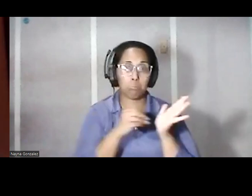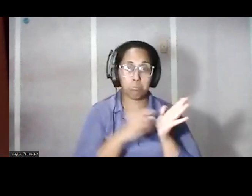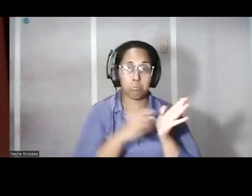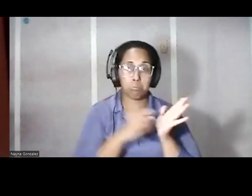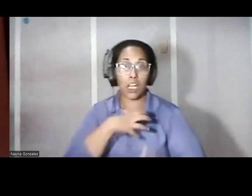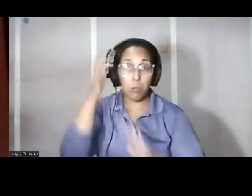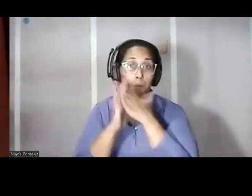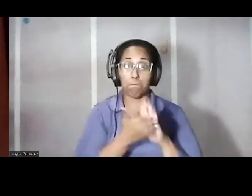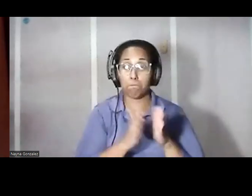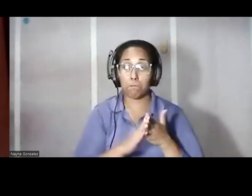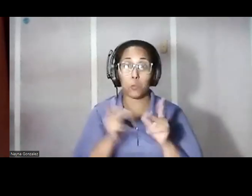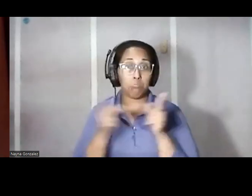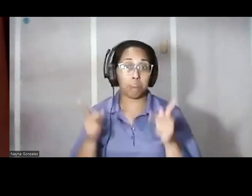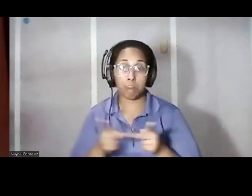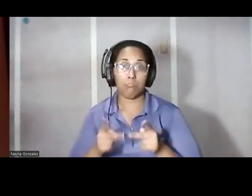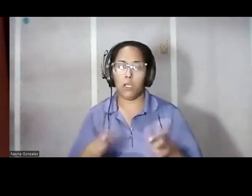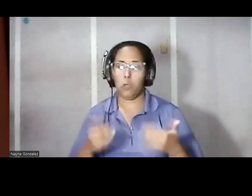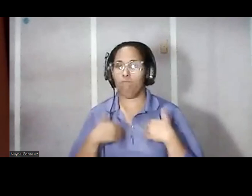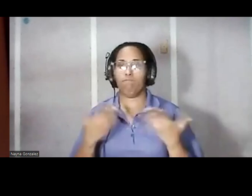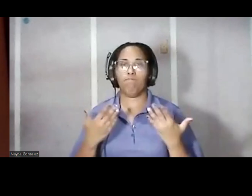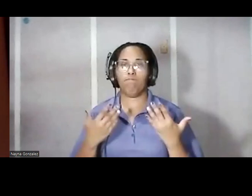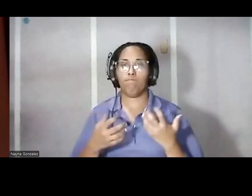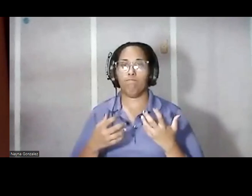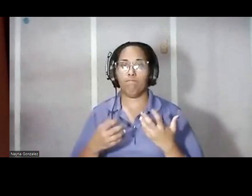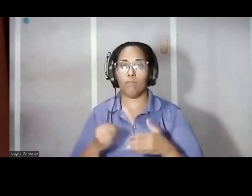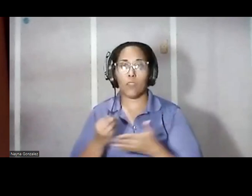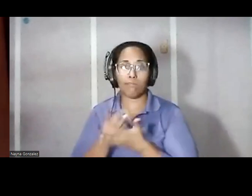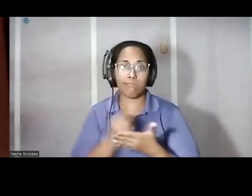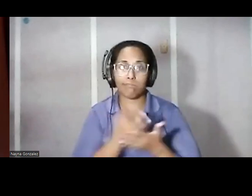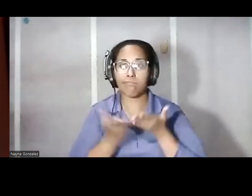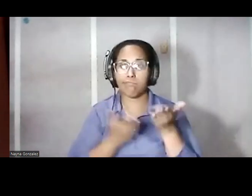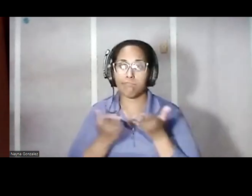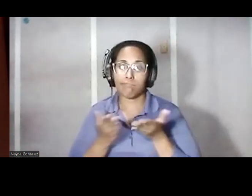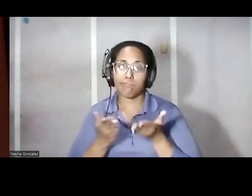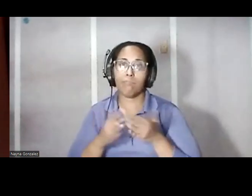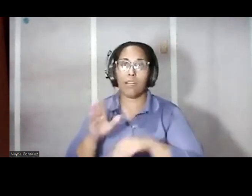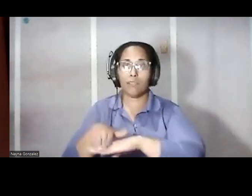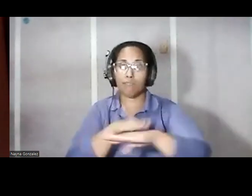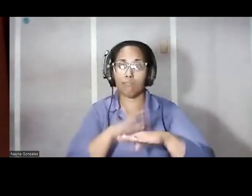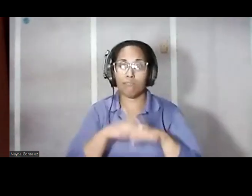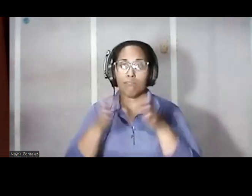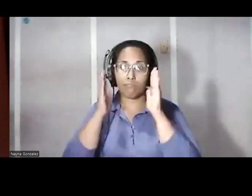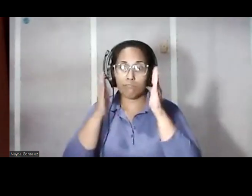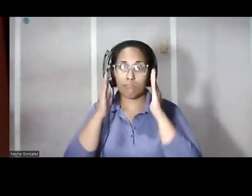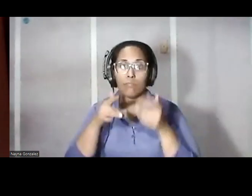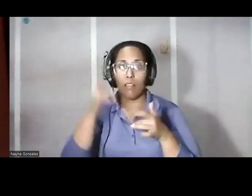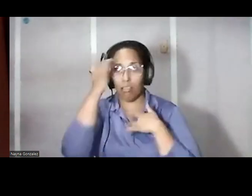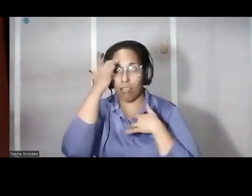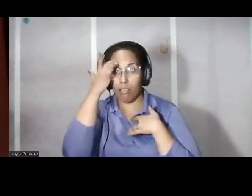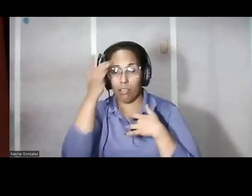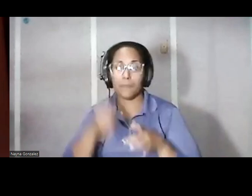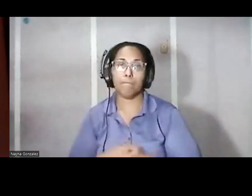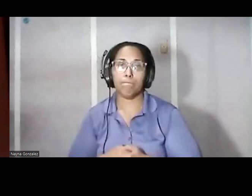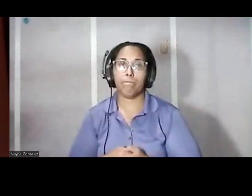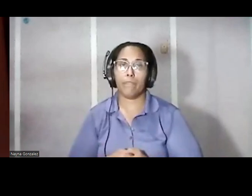o estatal de no tener suficientes recursos para atender a los enfermos? Daniel, eso, o